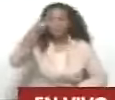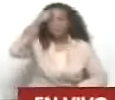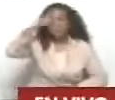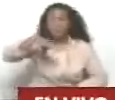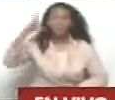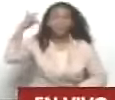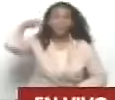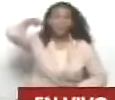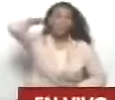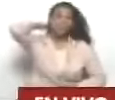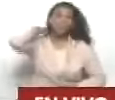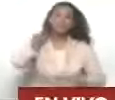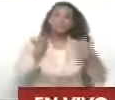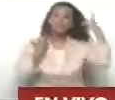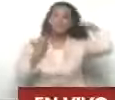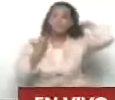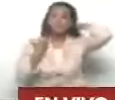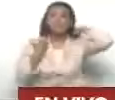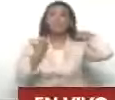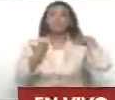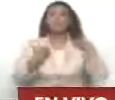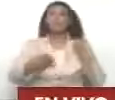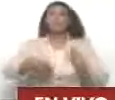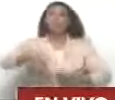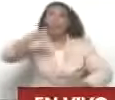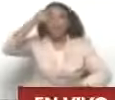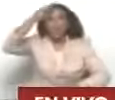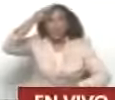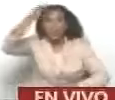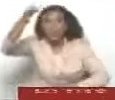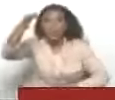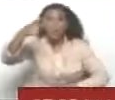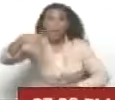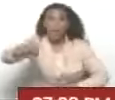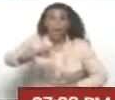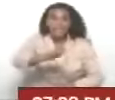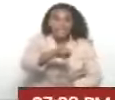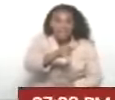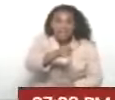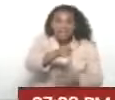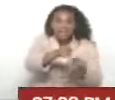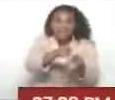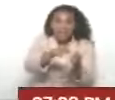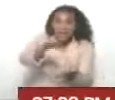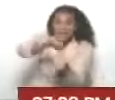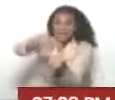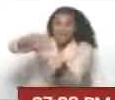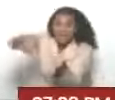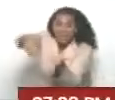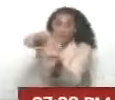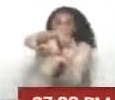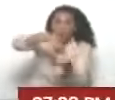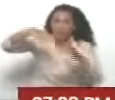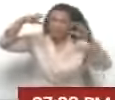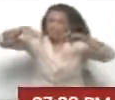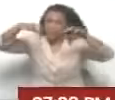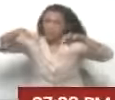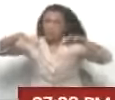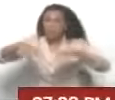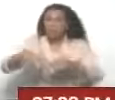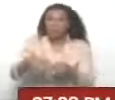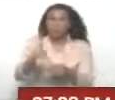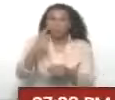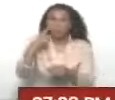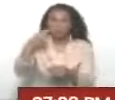pueblo saliendo. Y cuando llego a Charallave, en la redoma de Charallave estaba lloviendo. Y yo dije, vamos a